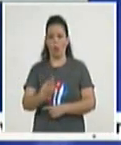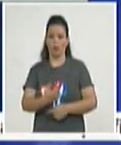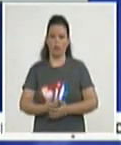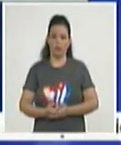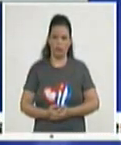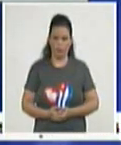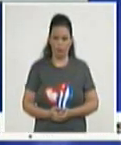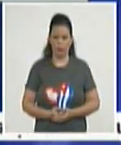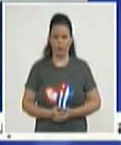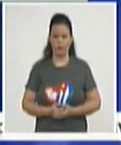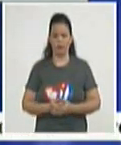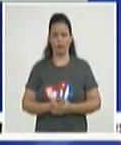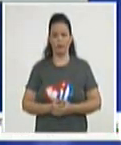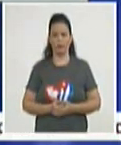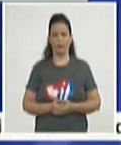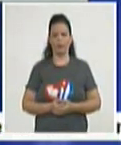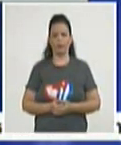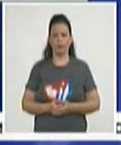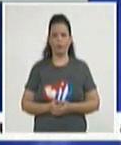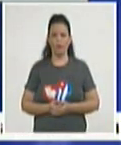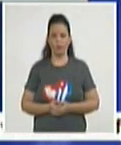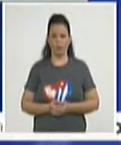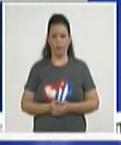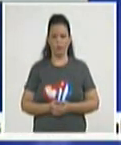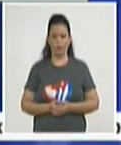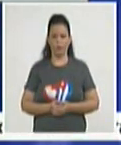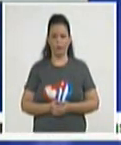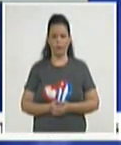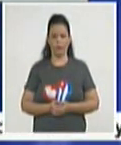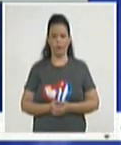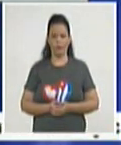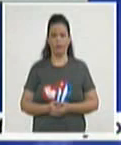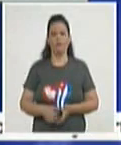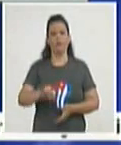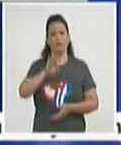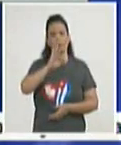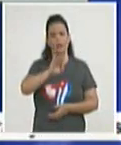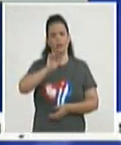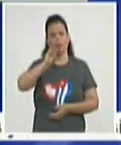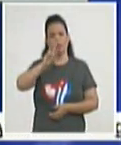de estas provincias. Finalmente, de los